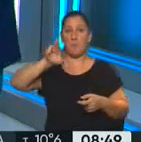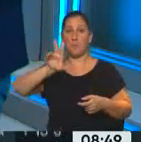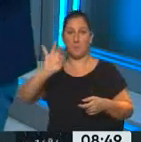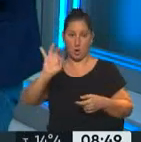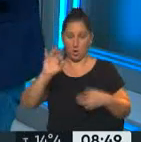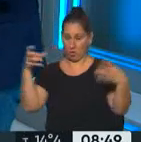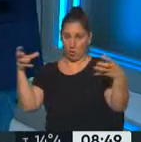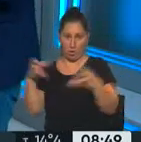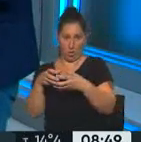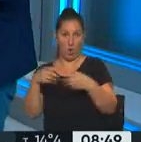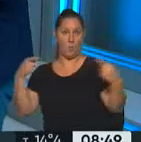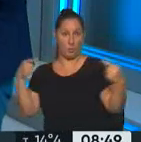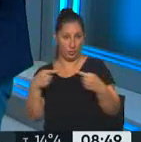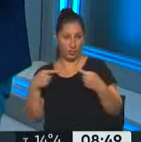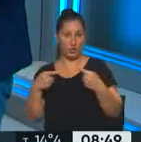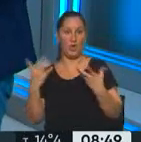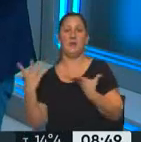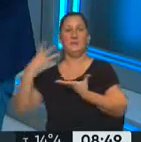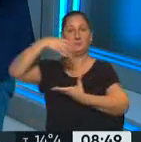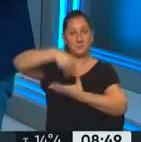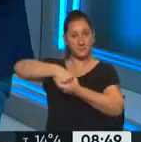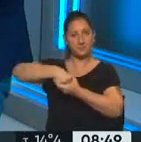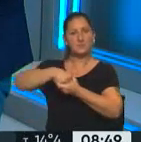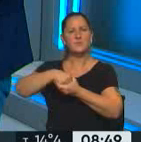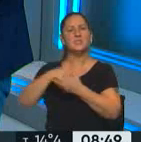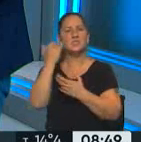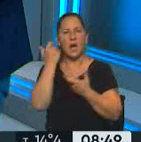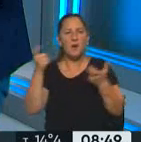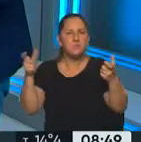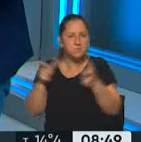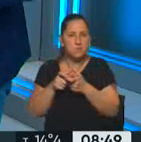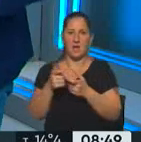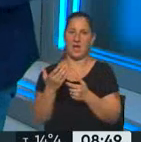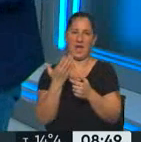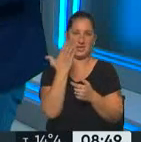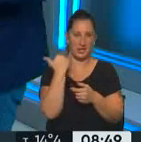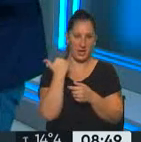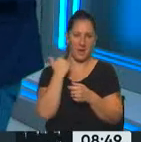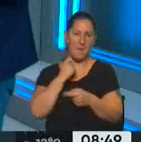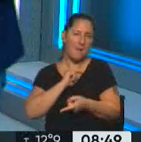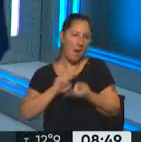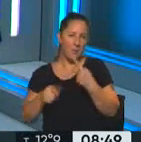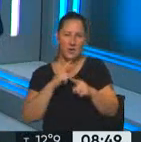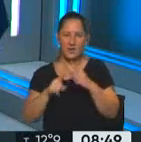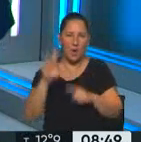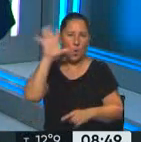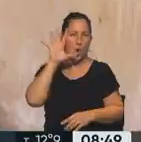de los partidos principales dentro de esa coalición, mantuvo un encuentro en la jornada de ayer para alinear